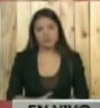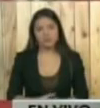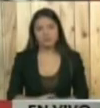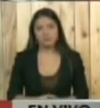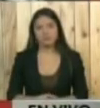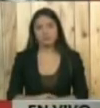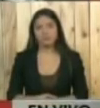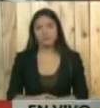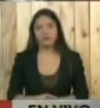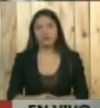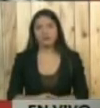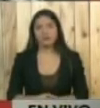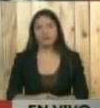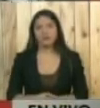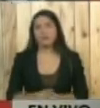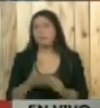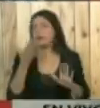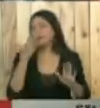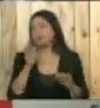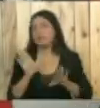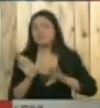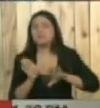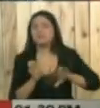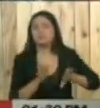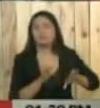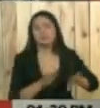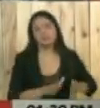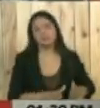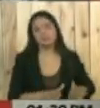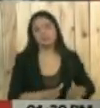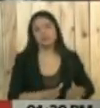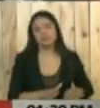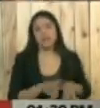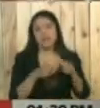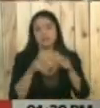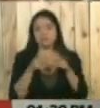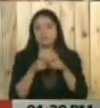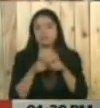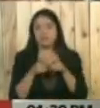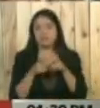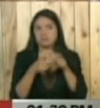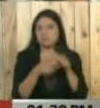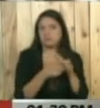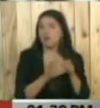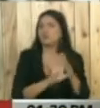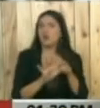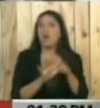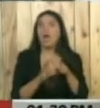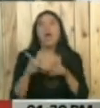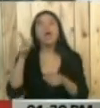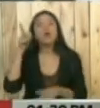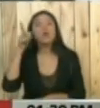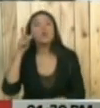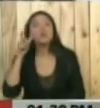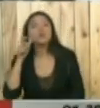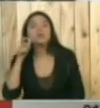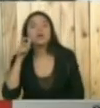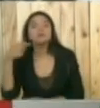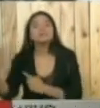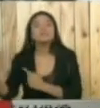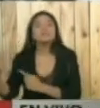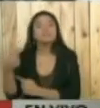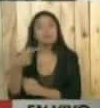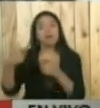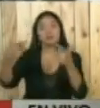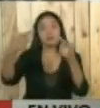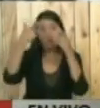Que dejemos a un lado y para siempre el sectarismo. Es escuchar la orden del comandante Hugo Chávez